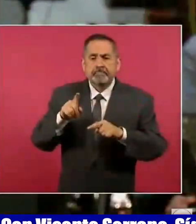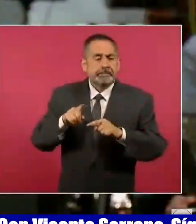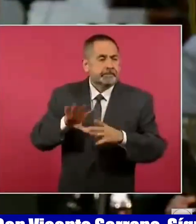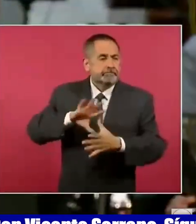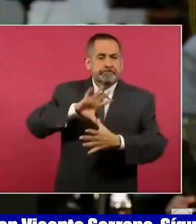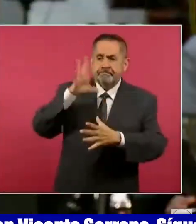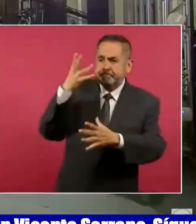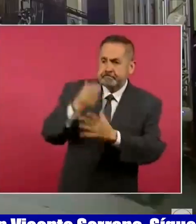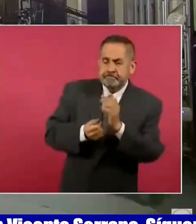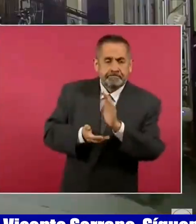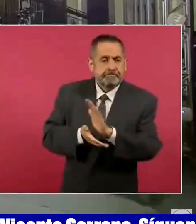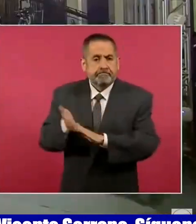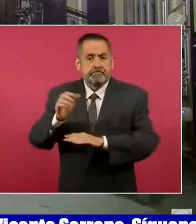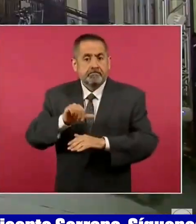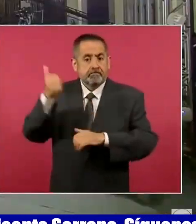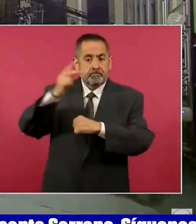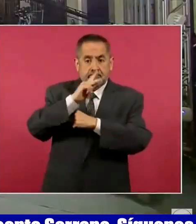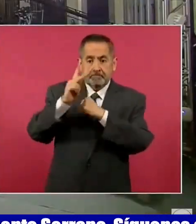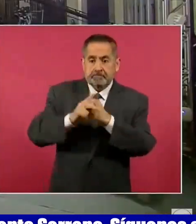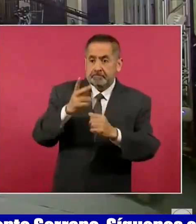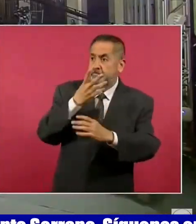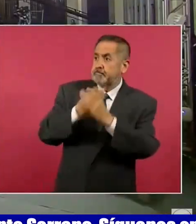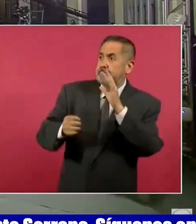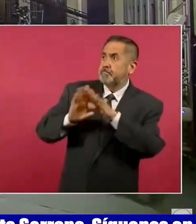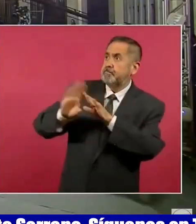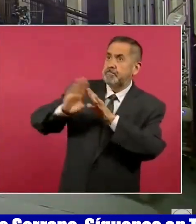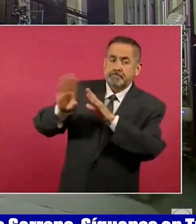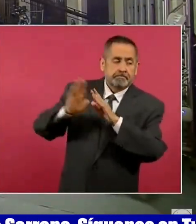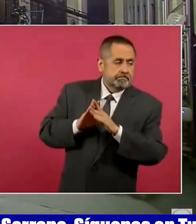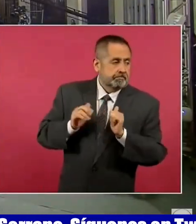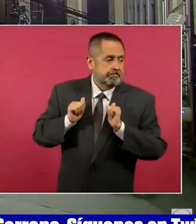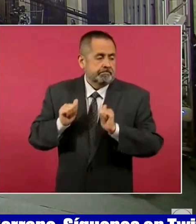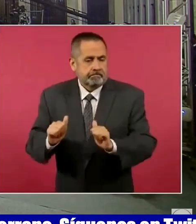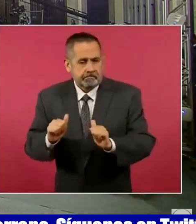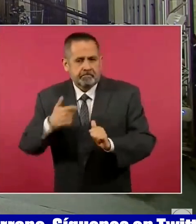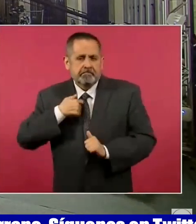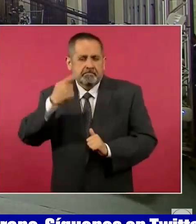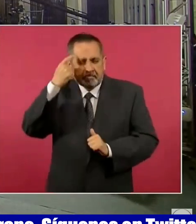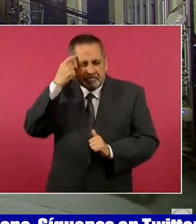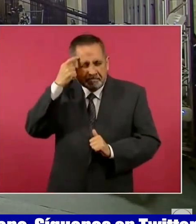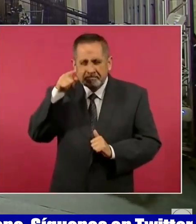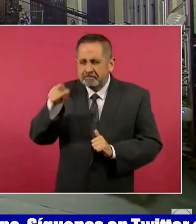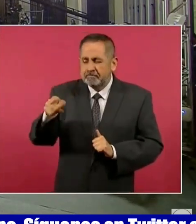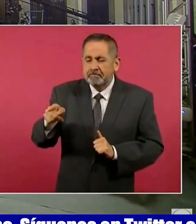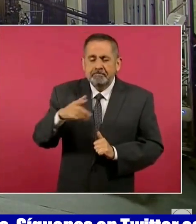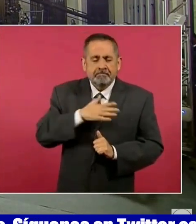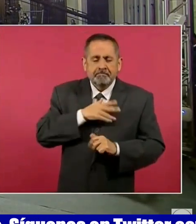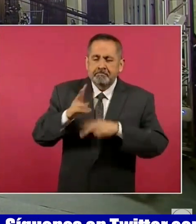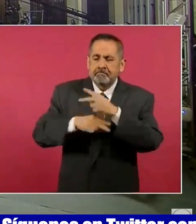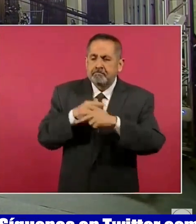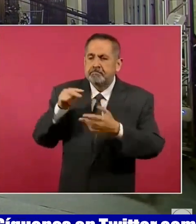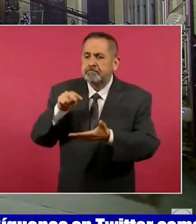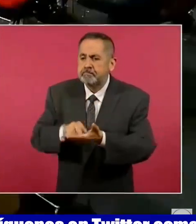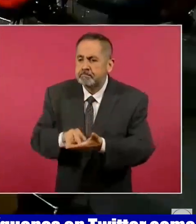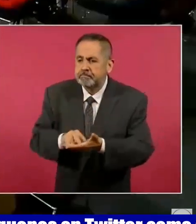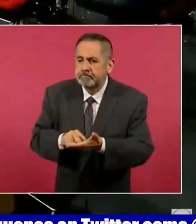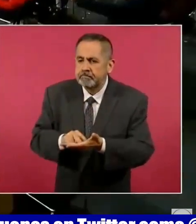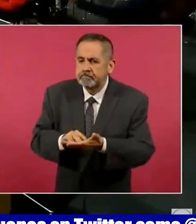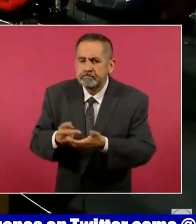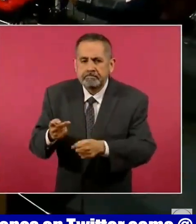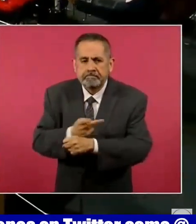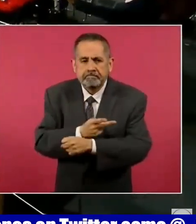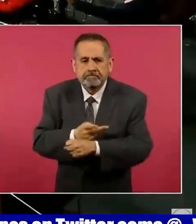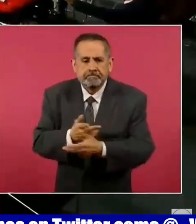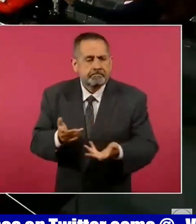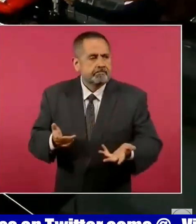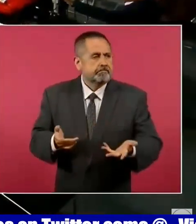hace Ernesto Ledesma de rompeviento sobre la huelga en Notimex. Dice que la secretaria actual del sindicato, Adriana